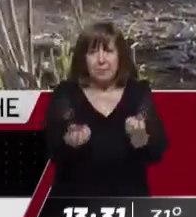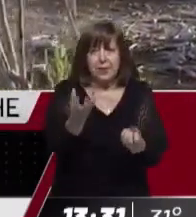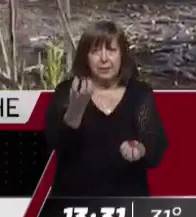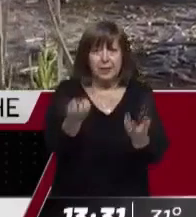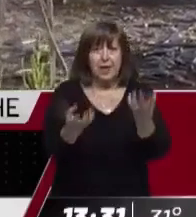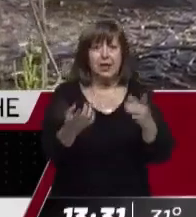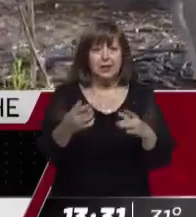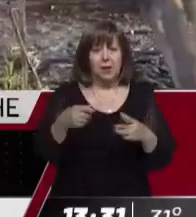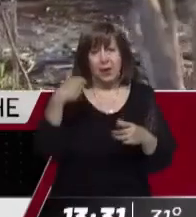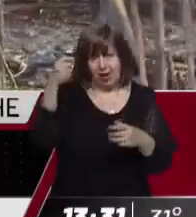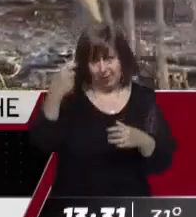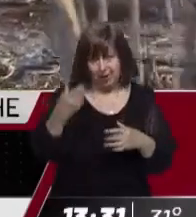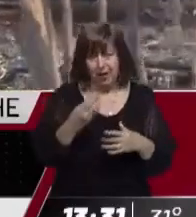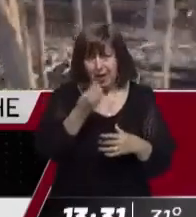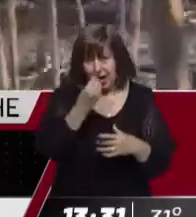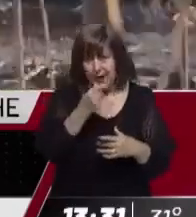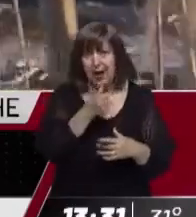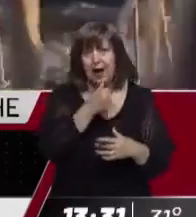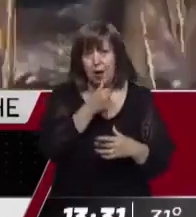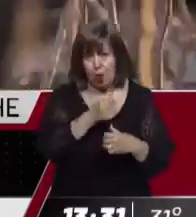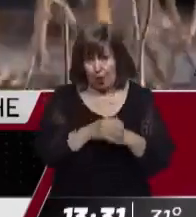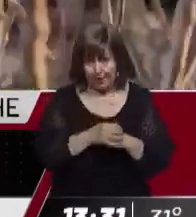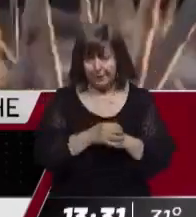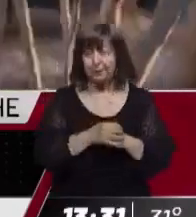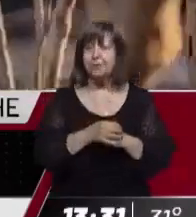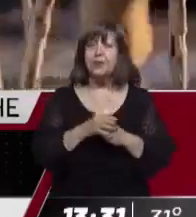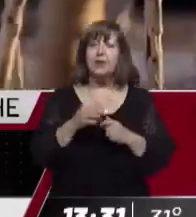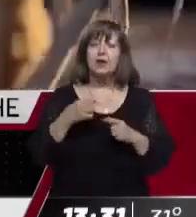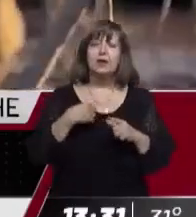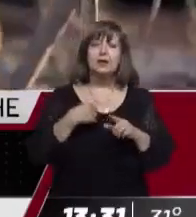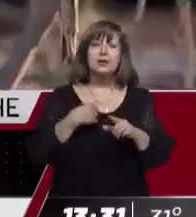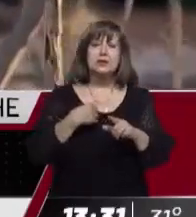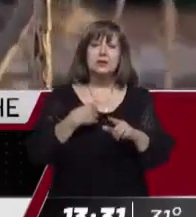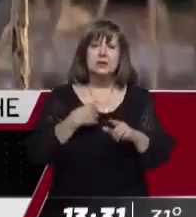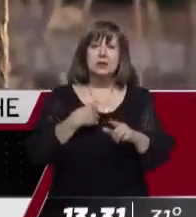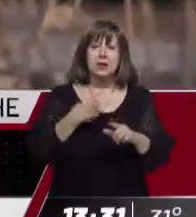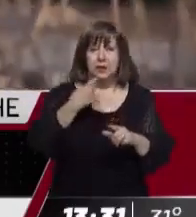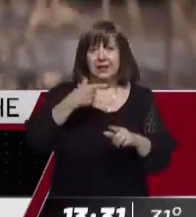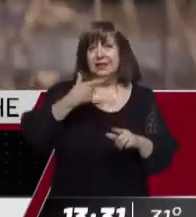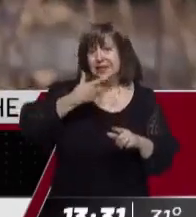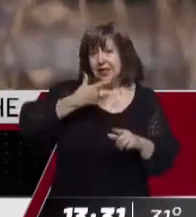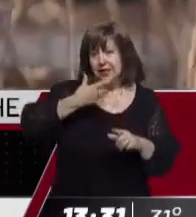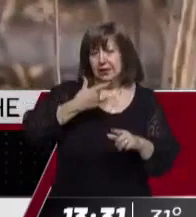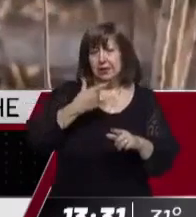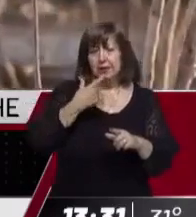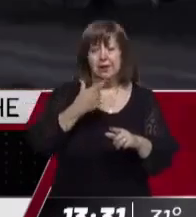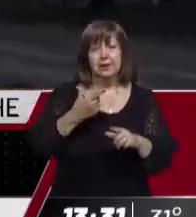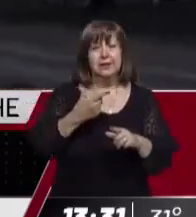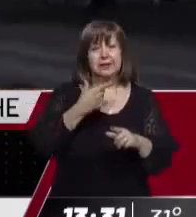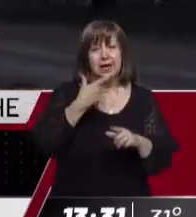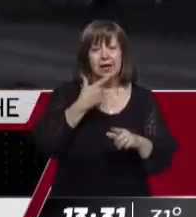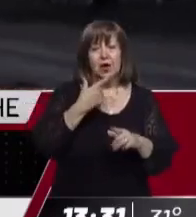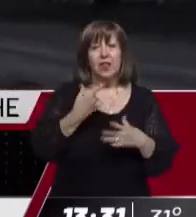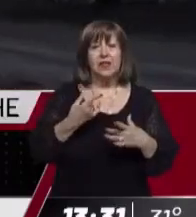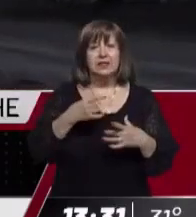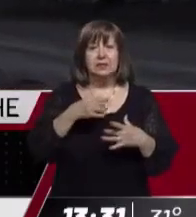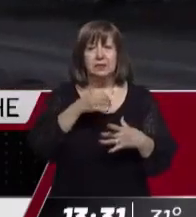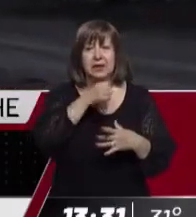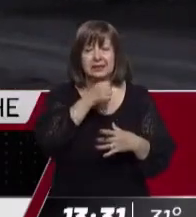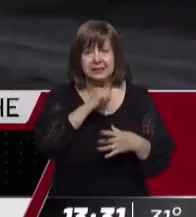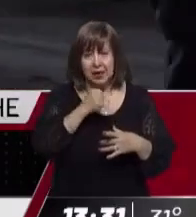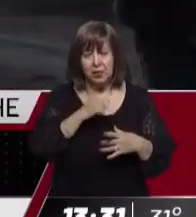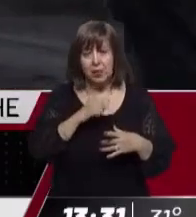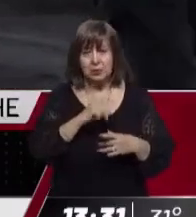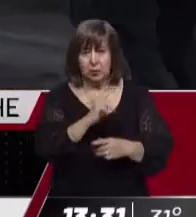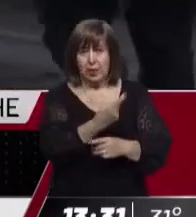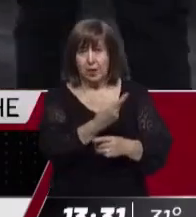otros animales. Me decían más temprano en notas que vamos a compartir a la noche, chicos, que es la diferencia entre que un chivito viva o un chivito